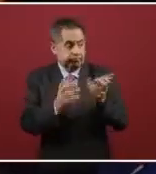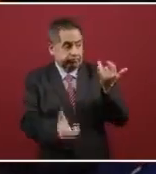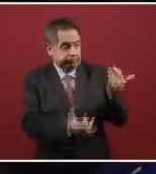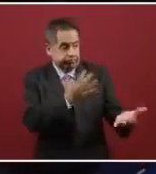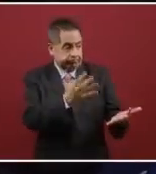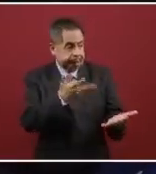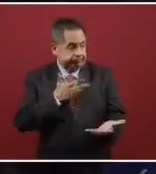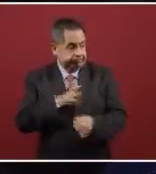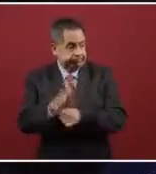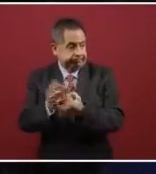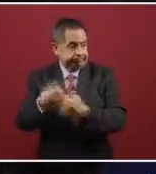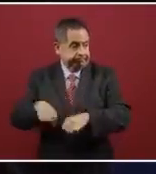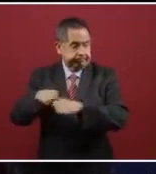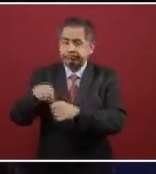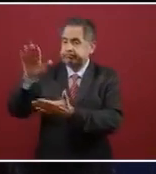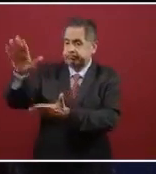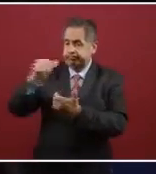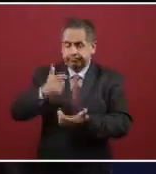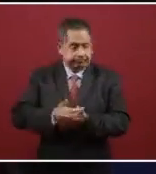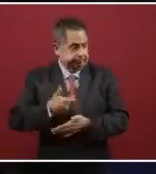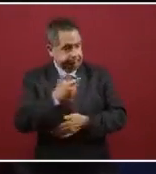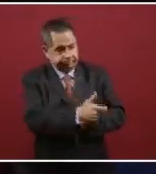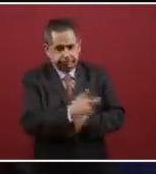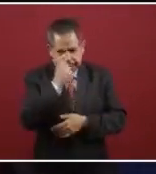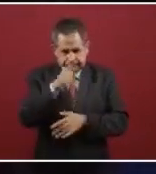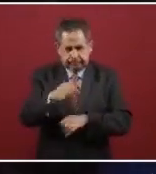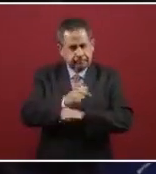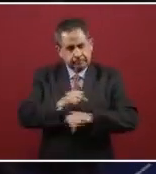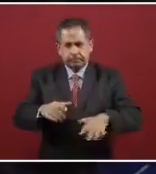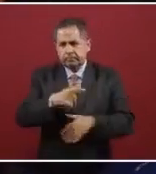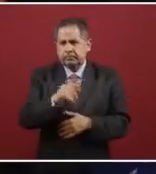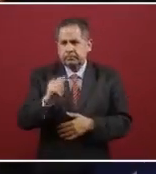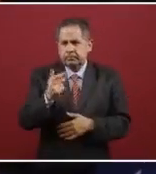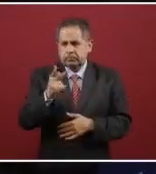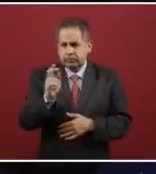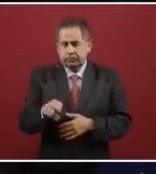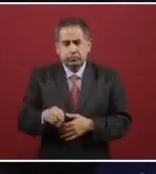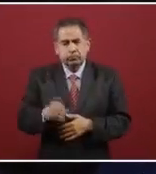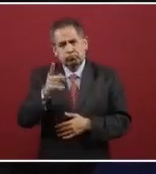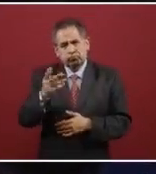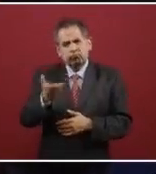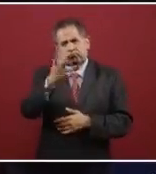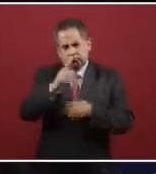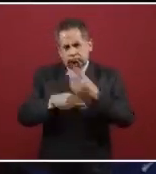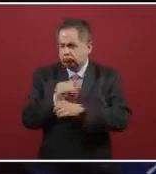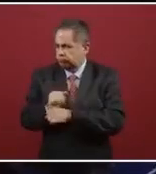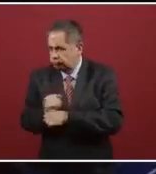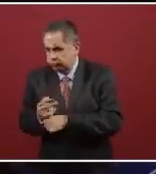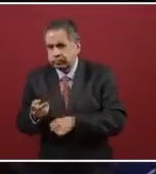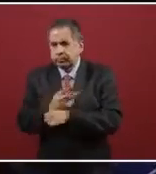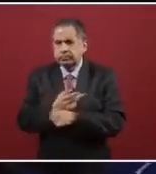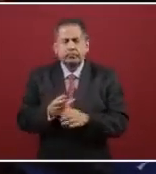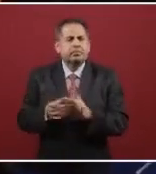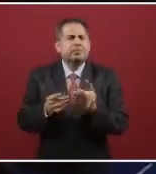al que tenía derecho para beneficiar a las víctimas de la explosión en Tlahuelilpan? Usted se ofreció a investigar por